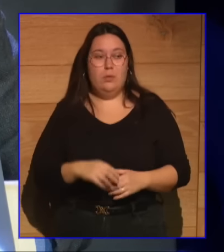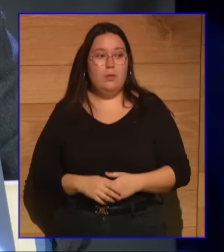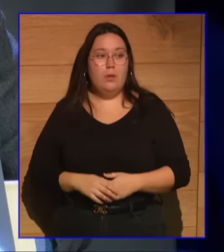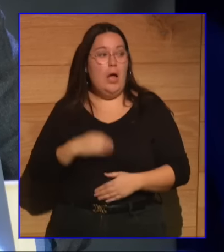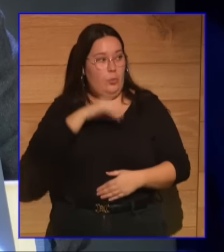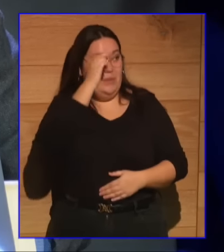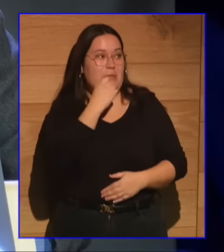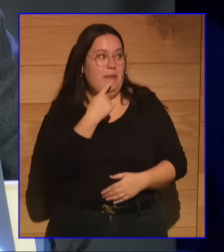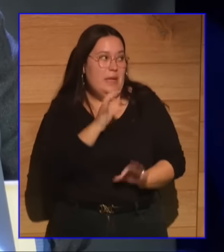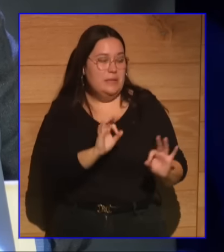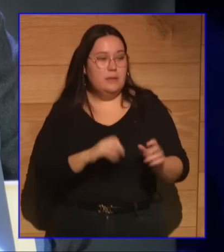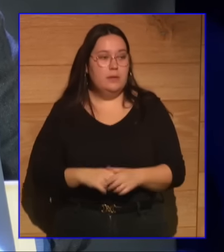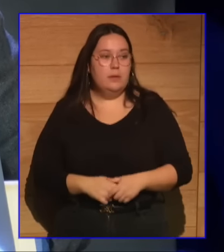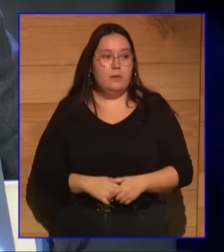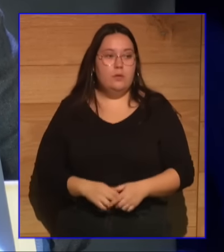decía así.